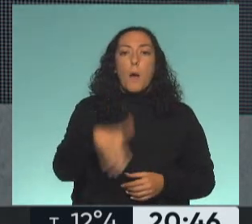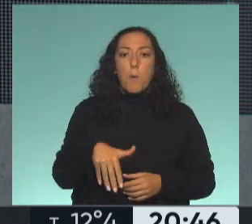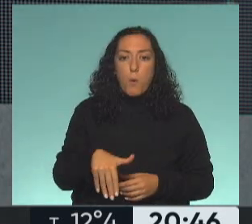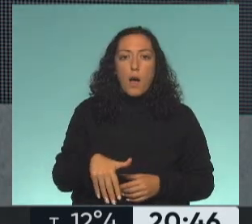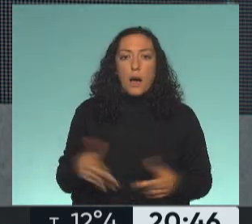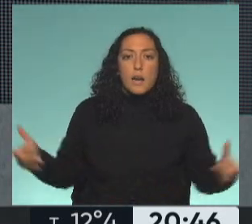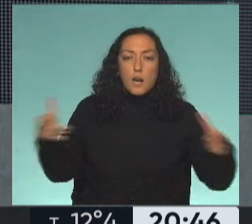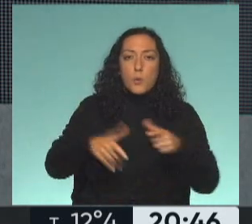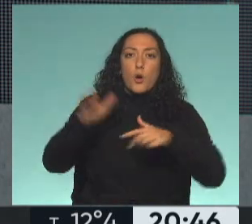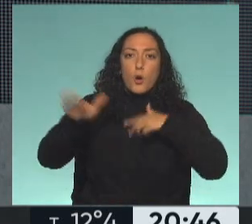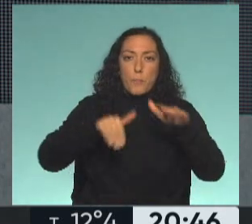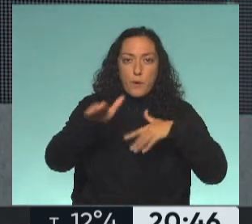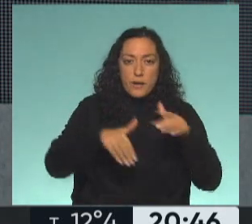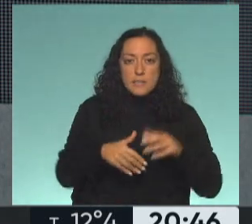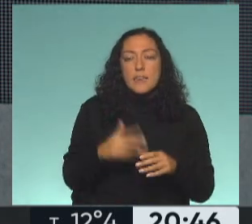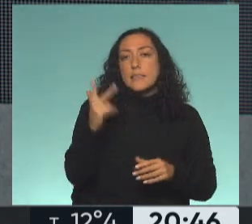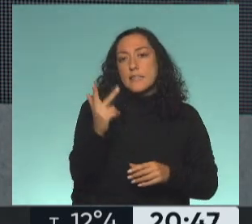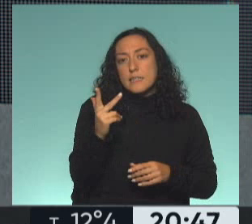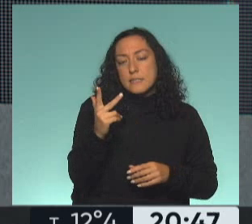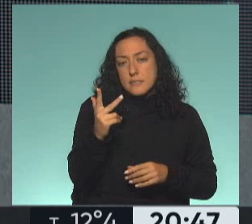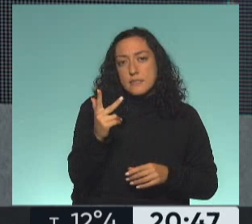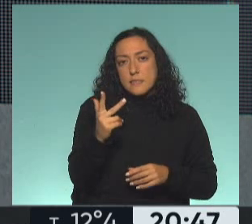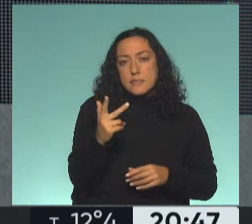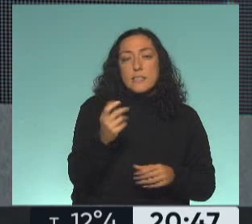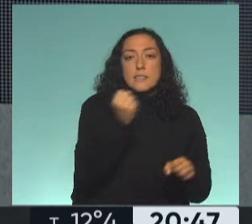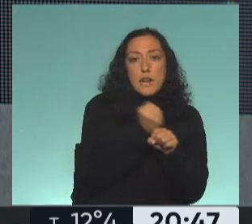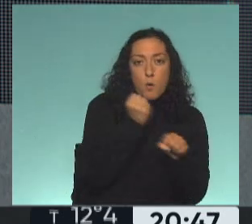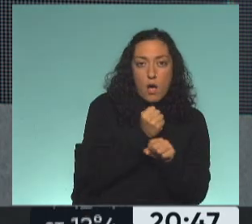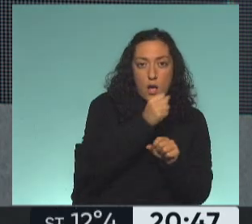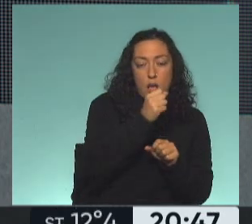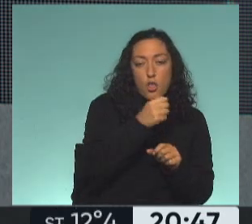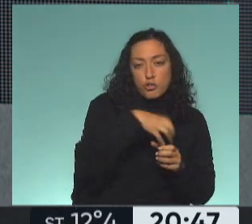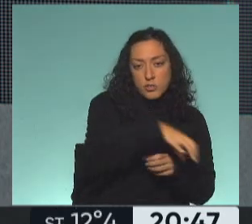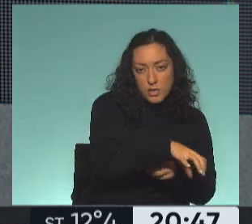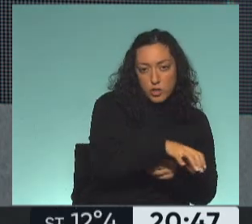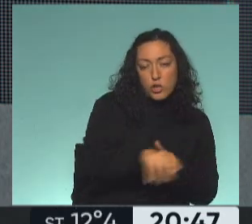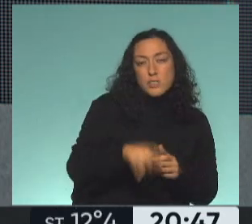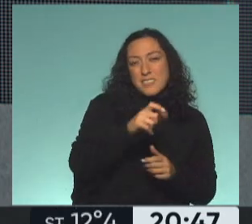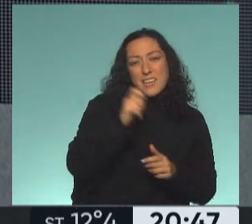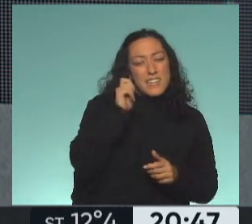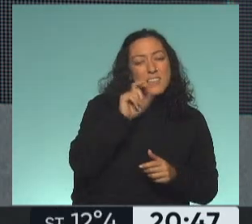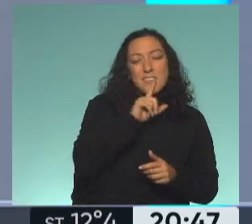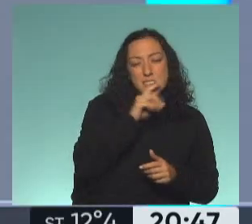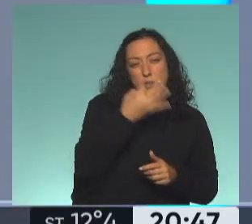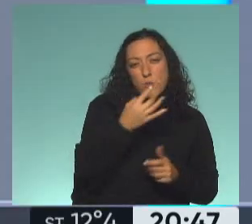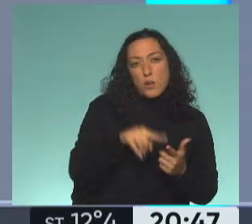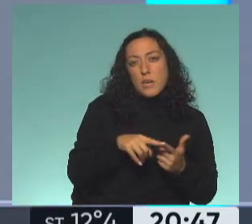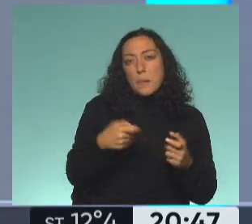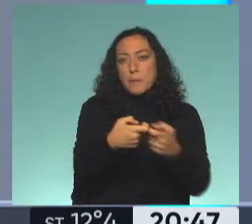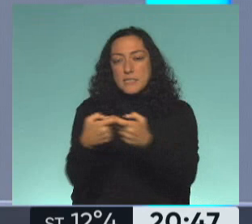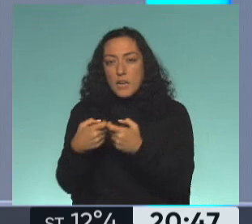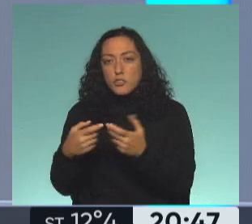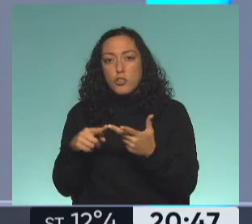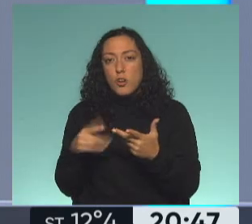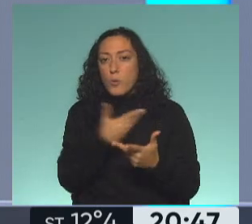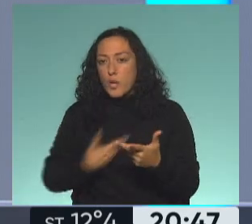una mesa más, una mesa a 3 patas. El sector del trabajo, seguramente estará la CGT, algunos empresarios y el gobierno. ¿Tenés data